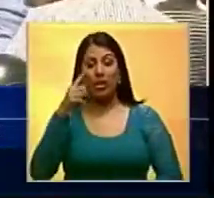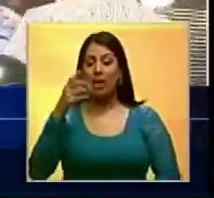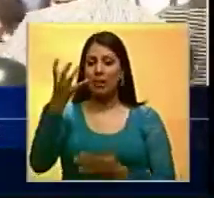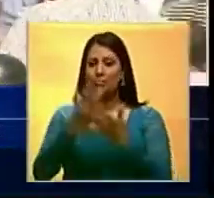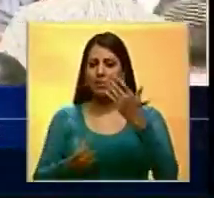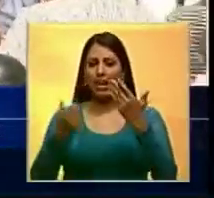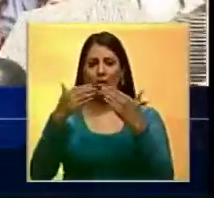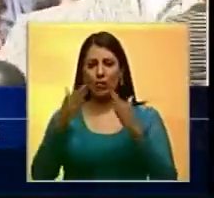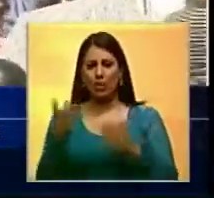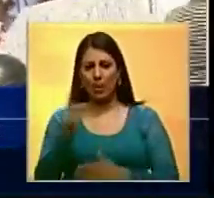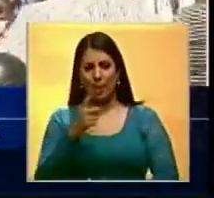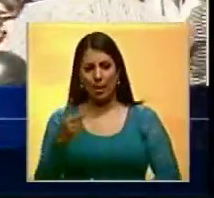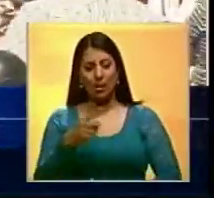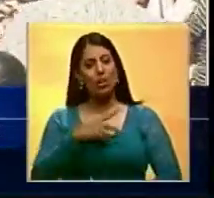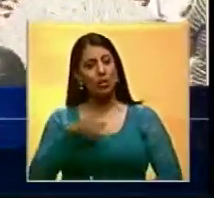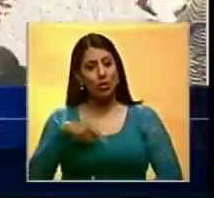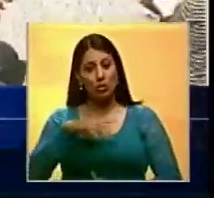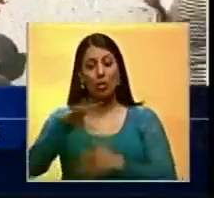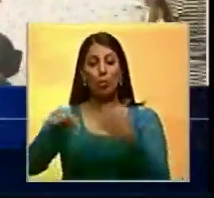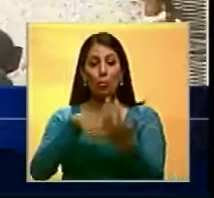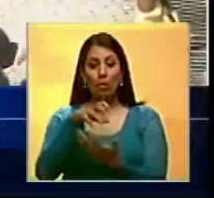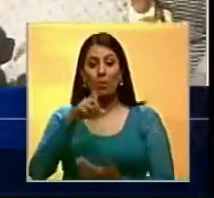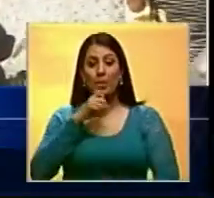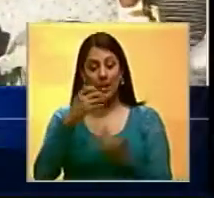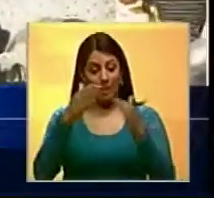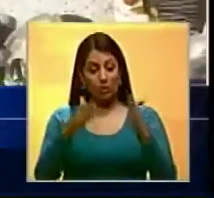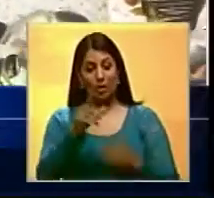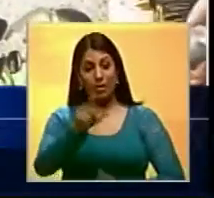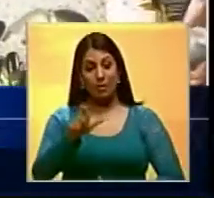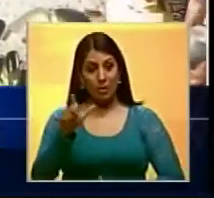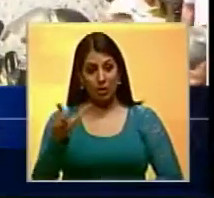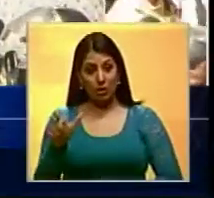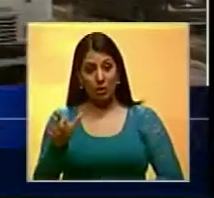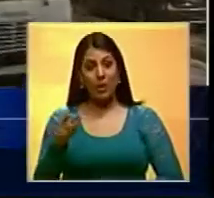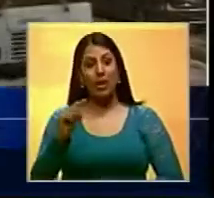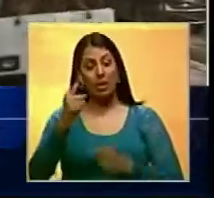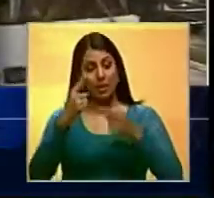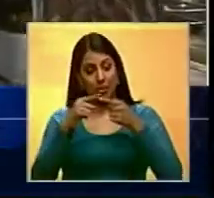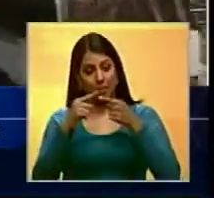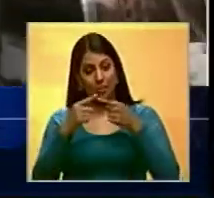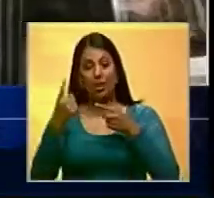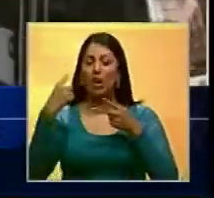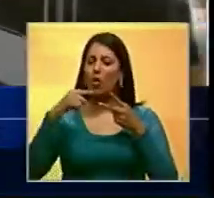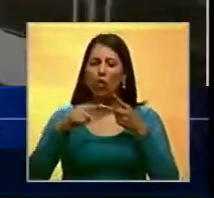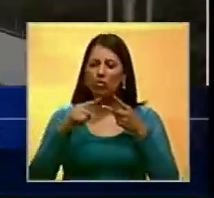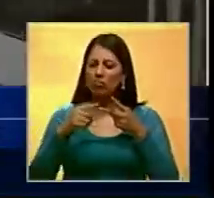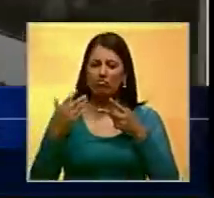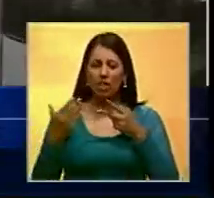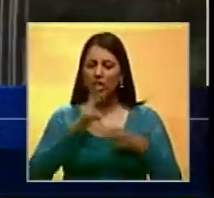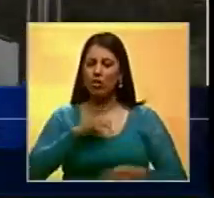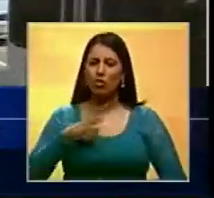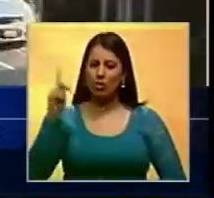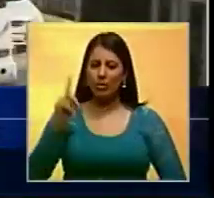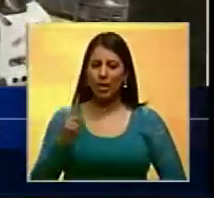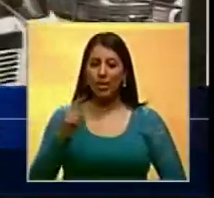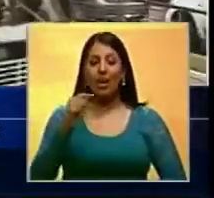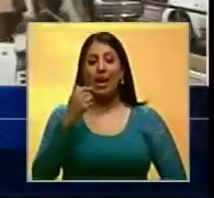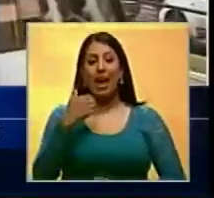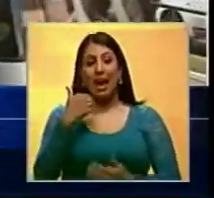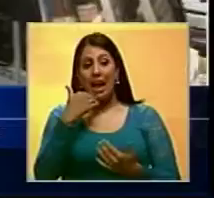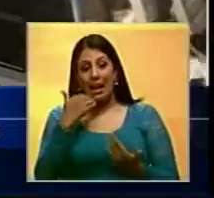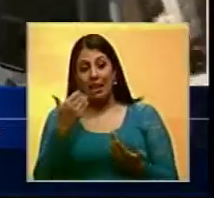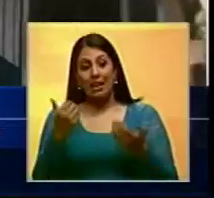quitar. Entonces eso nos va a crear problemas con el estudiante. Ese es uno de los puntos, el subsidio estudiantil. El otro punto que nos trae aquí es una